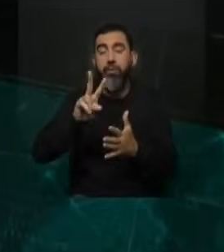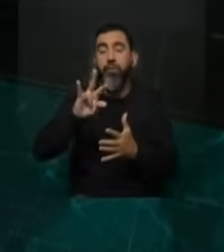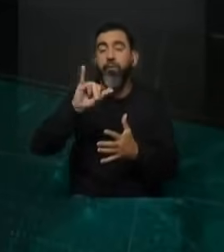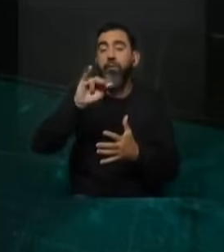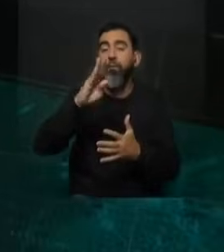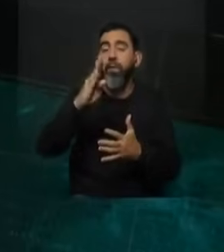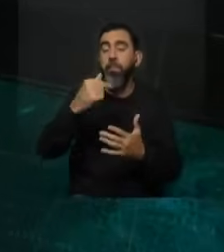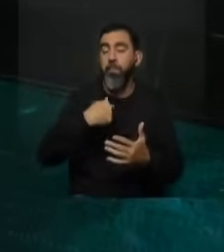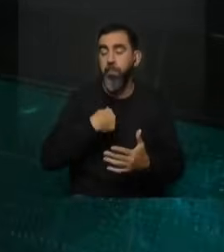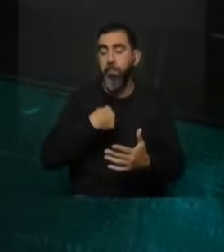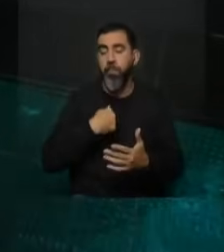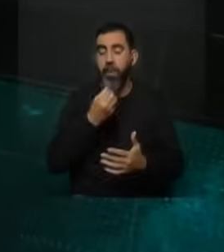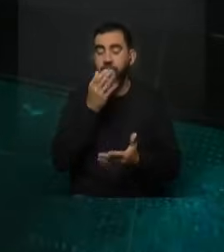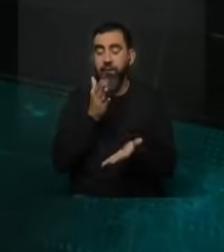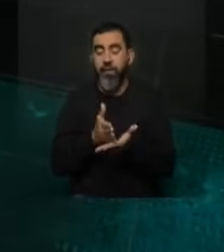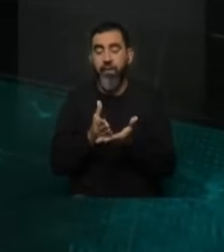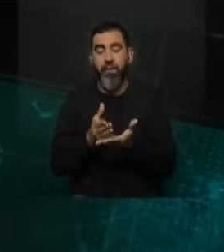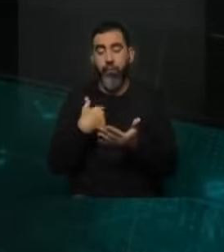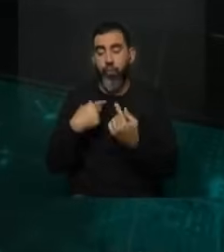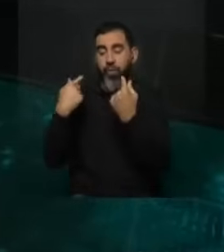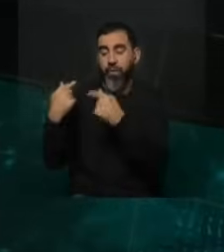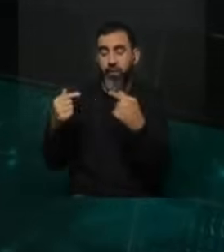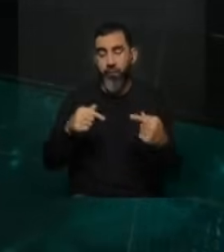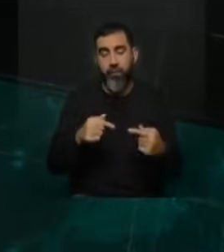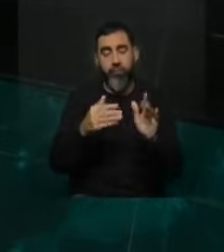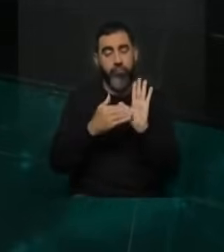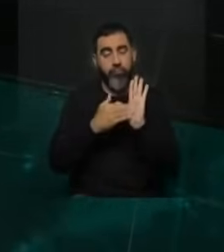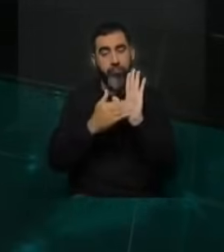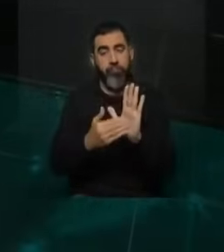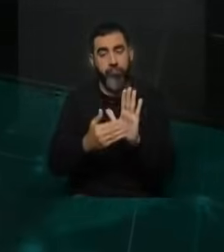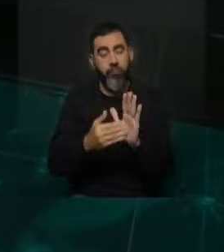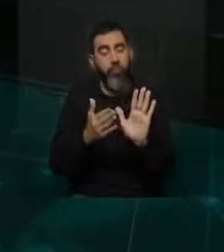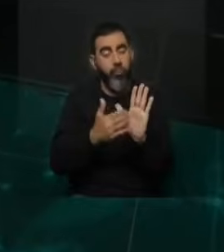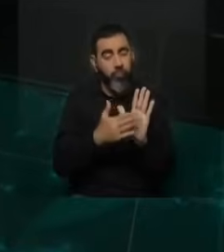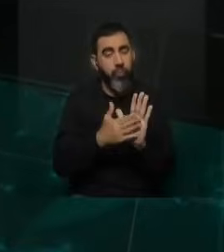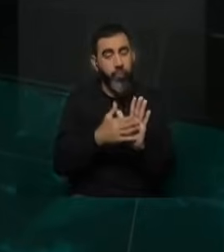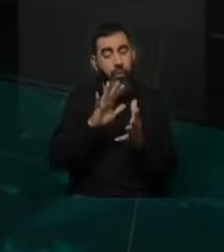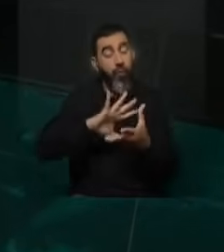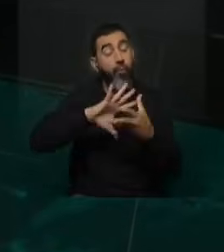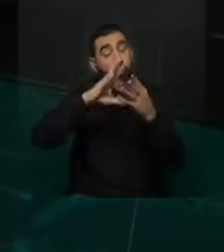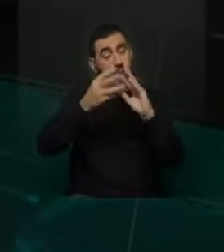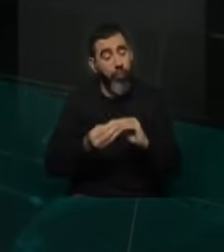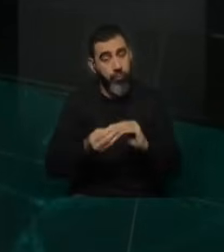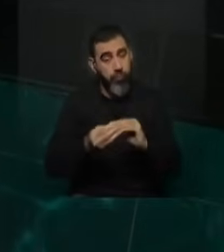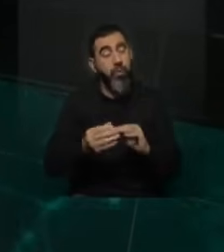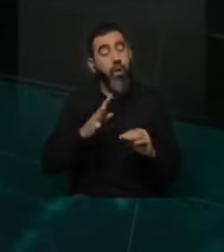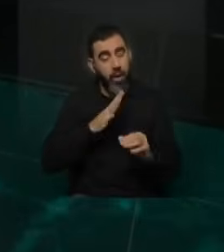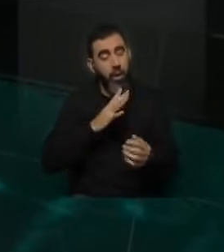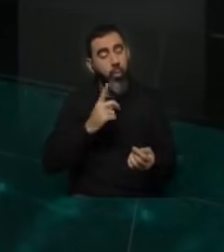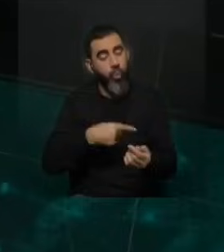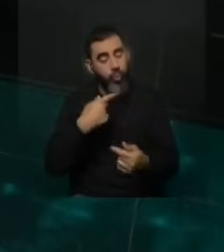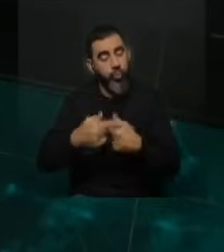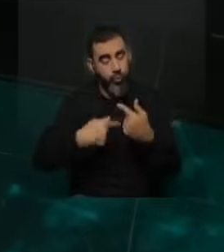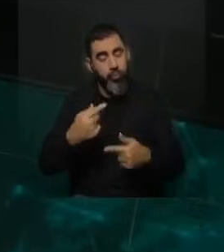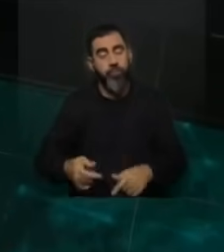afiliados para otorgar allí un trato diferencial esto se presenta tras constatar que esta modalidad se bueno incurría